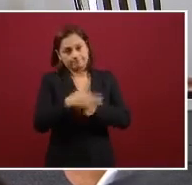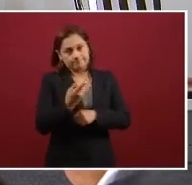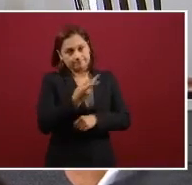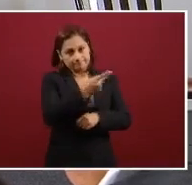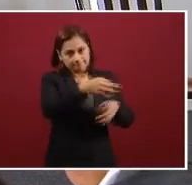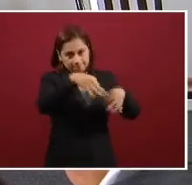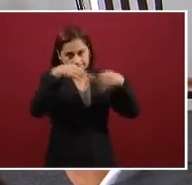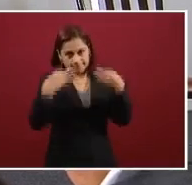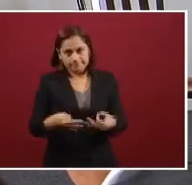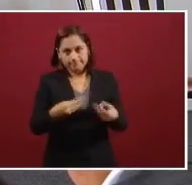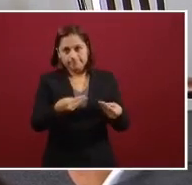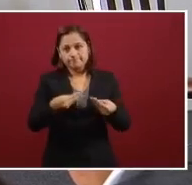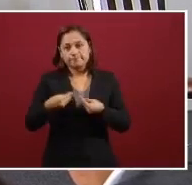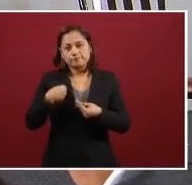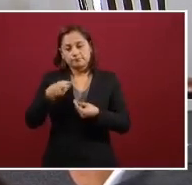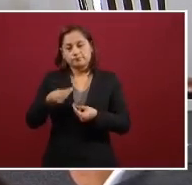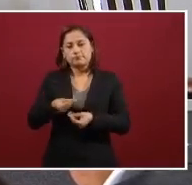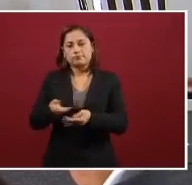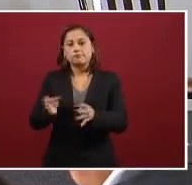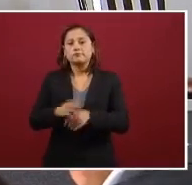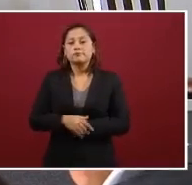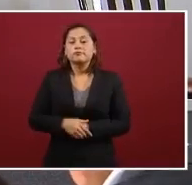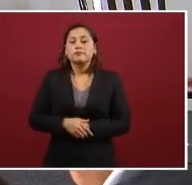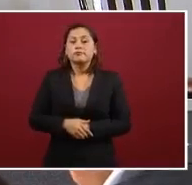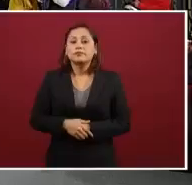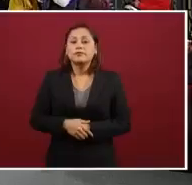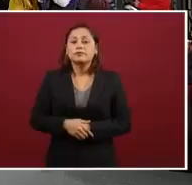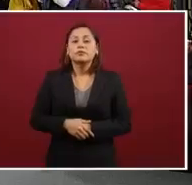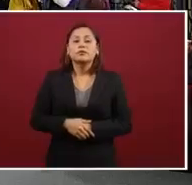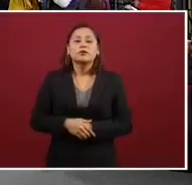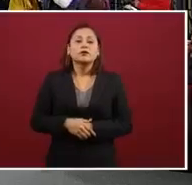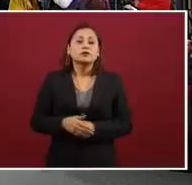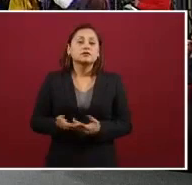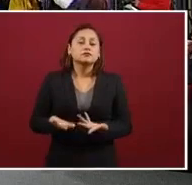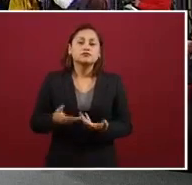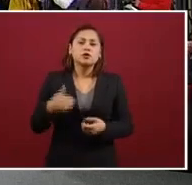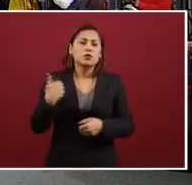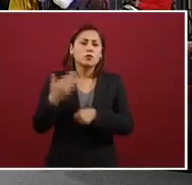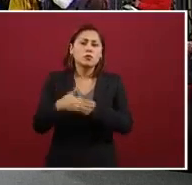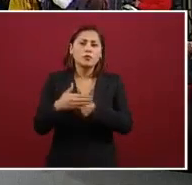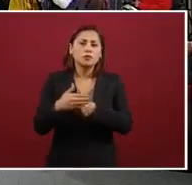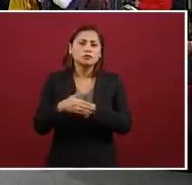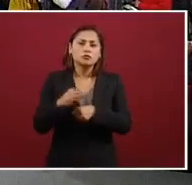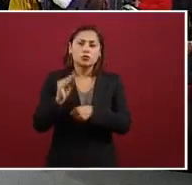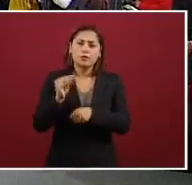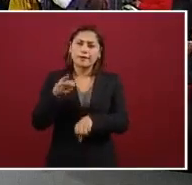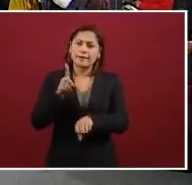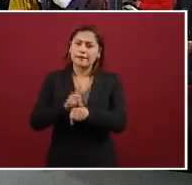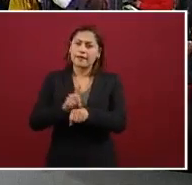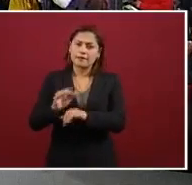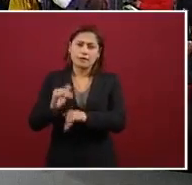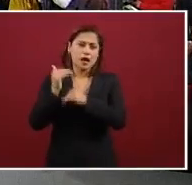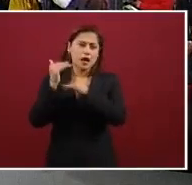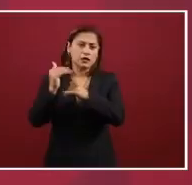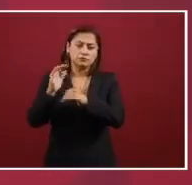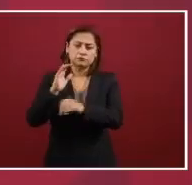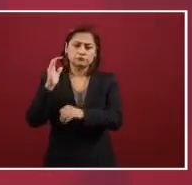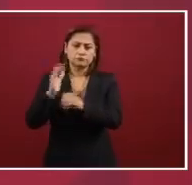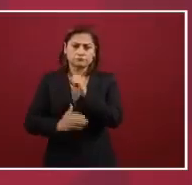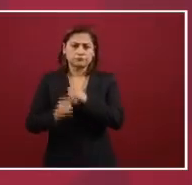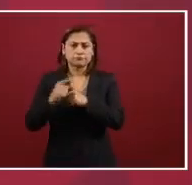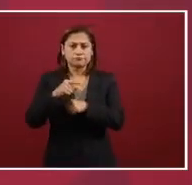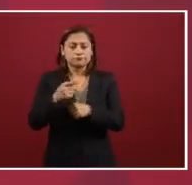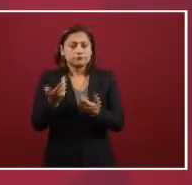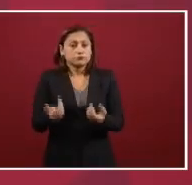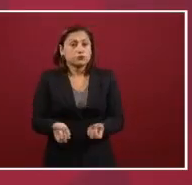esperaría que se hubieran resuelto estas solicitudes de asilo ya cuando se cumplan estos 90 días de que pues se firmó? Pues sería ese porcentaje, ¿no? Lo